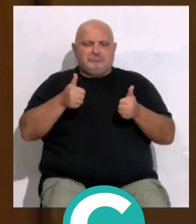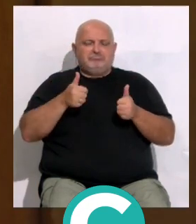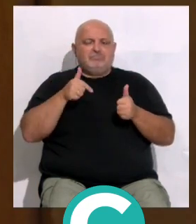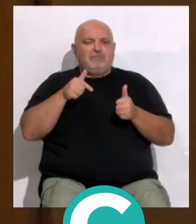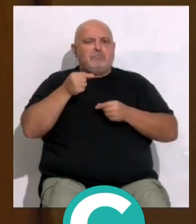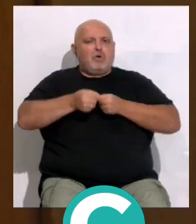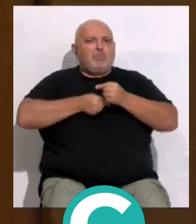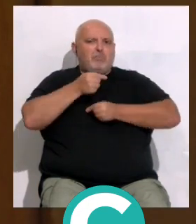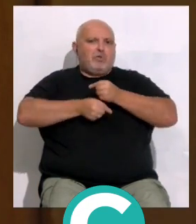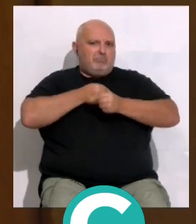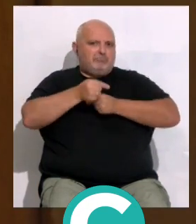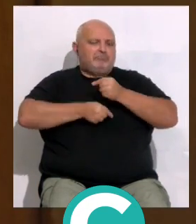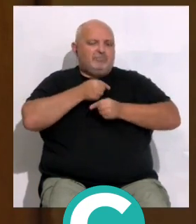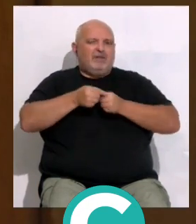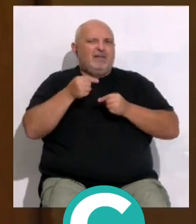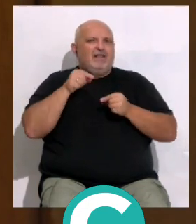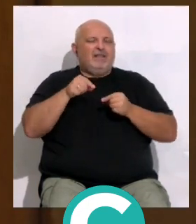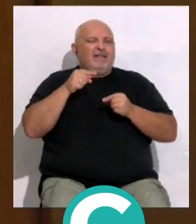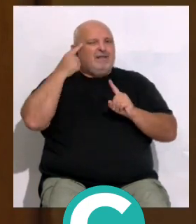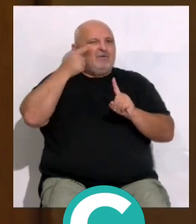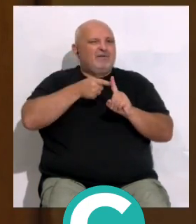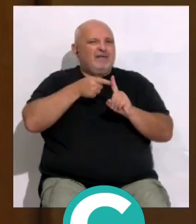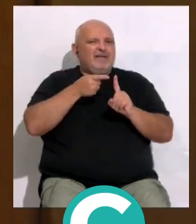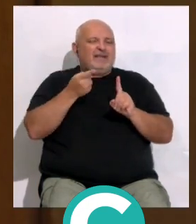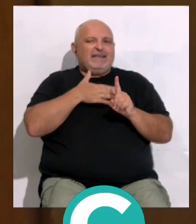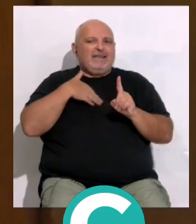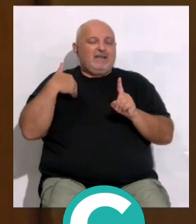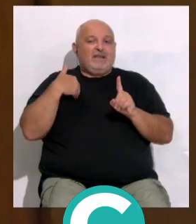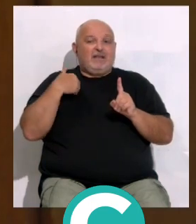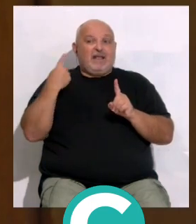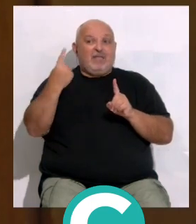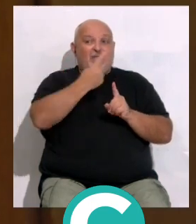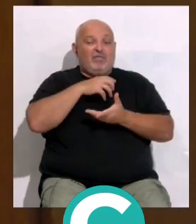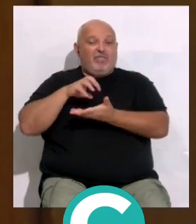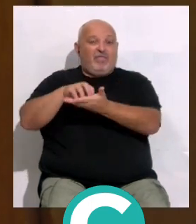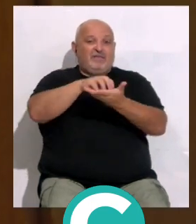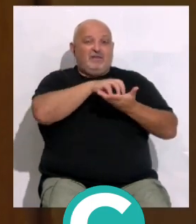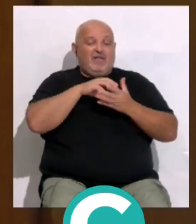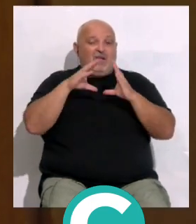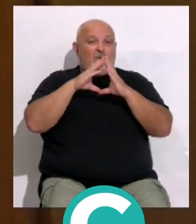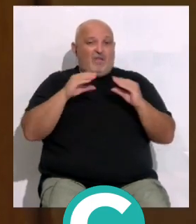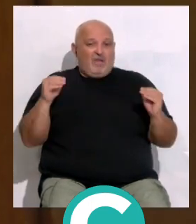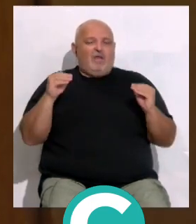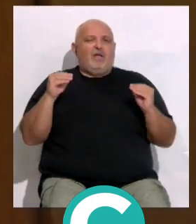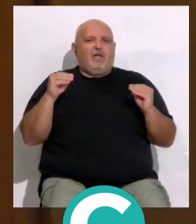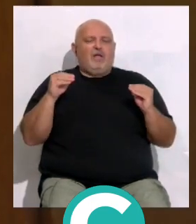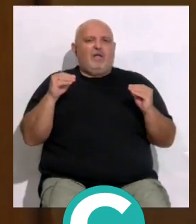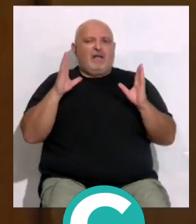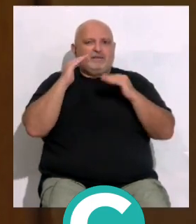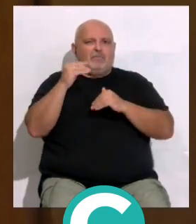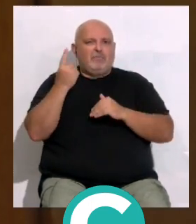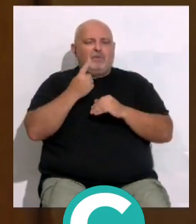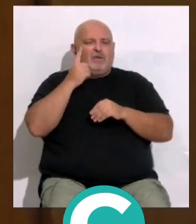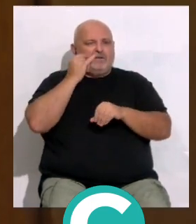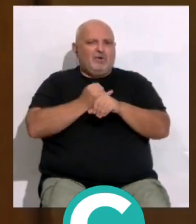y poco a poco pues lo que se pretende es que en cada centro de salud de toda Andalucía de atención primaria